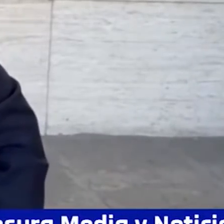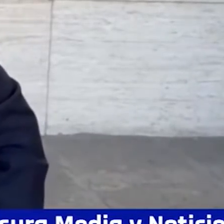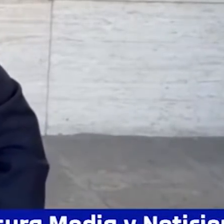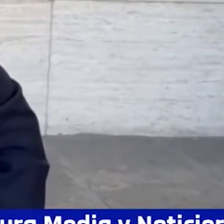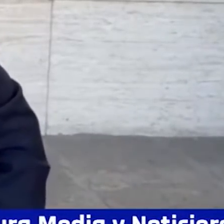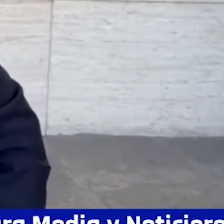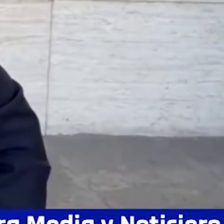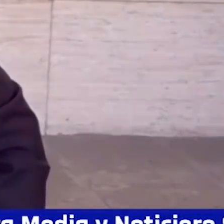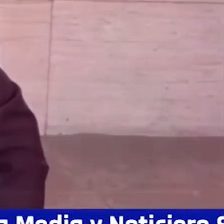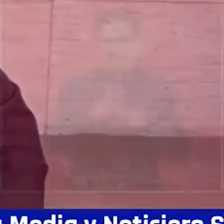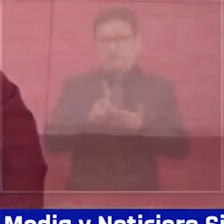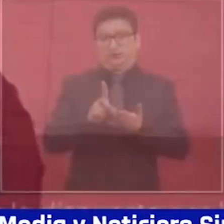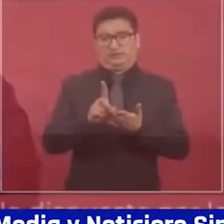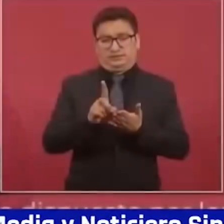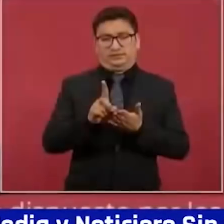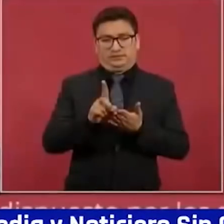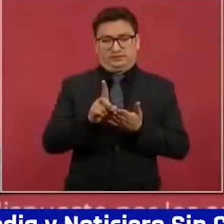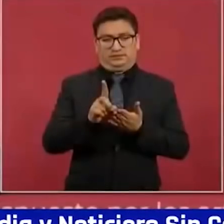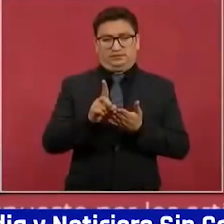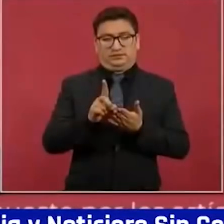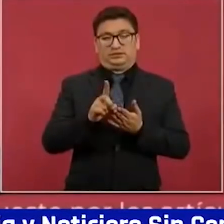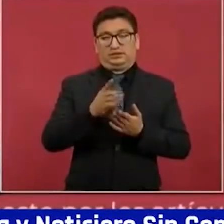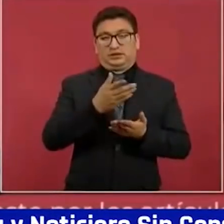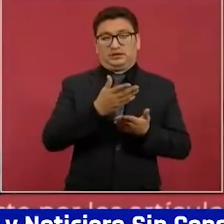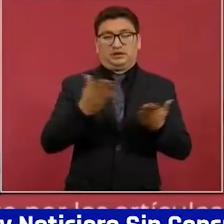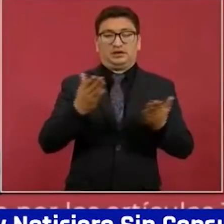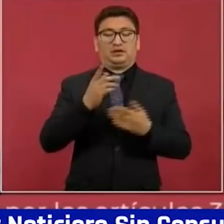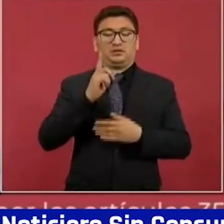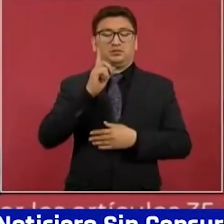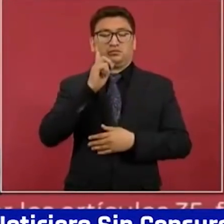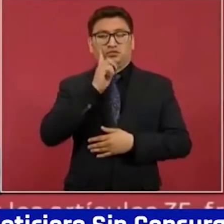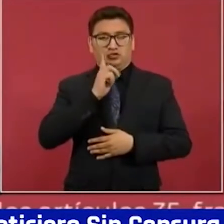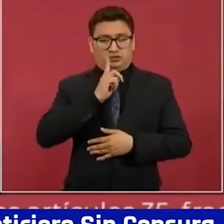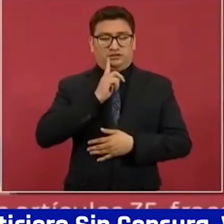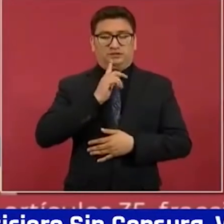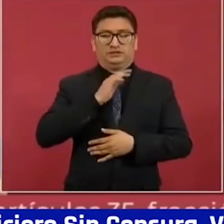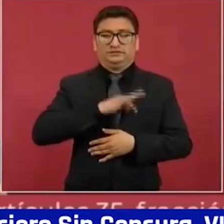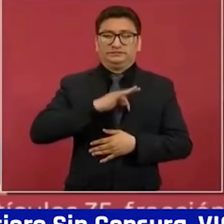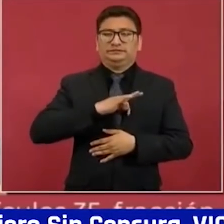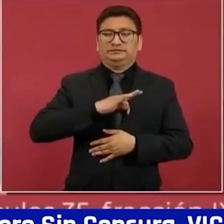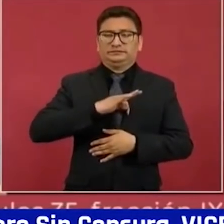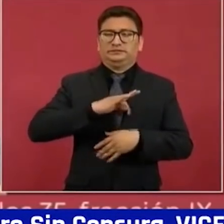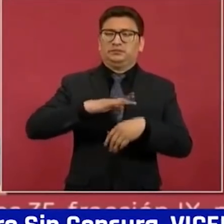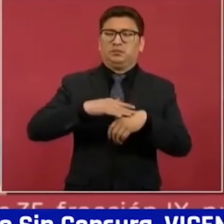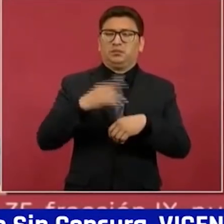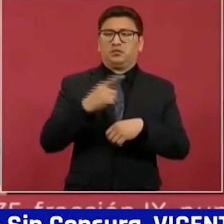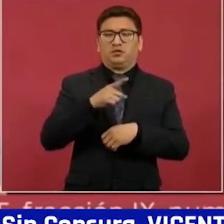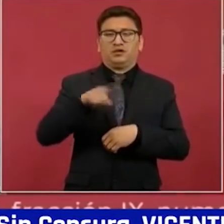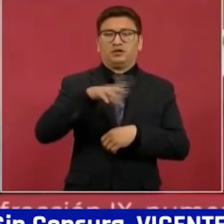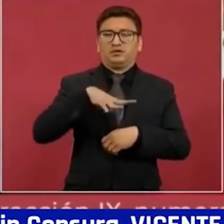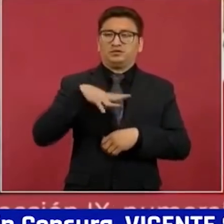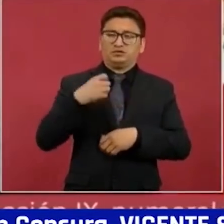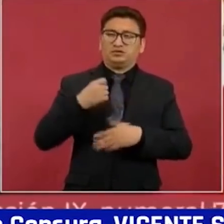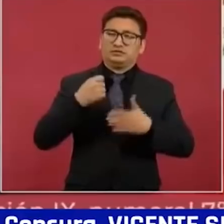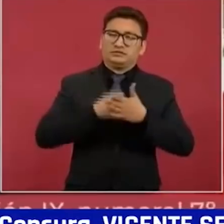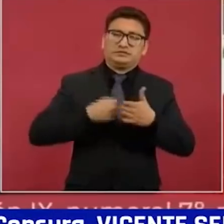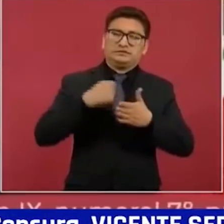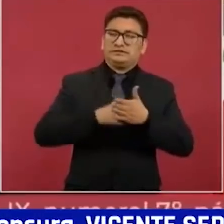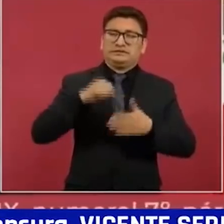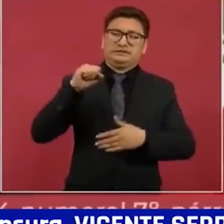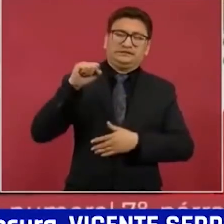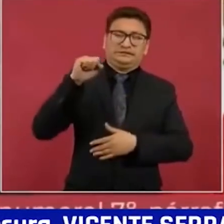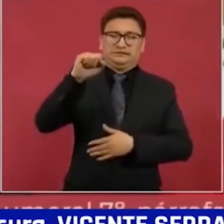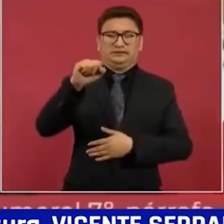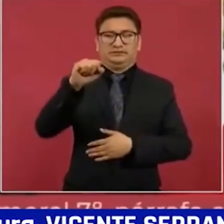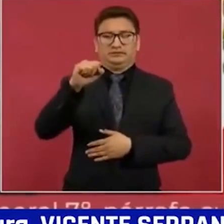estadio La Corregidora de Querétaro y las acciones muy timoratas, muy tibias por parte